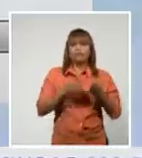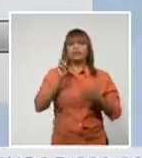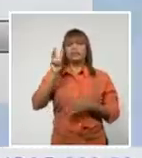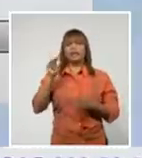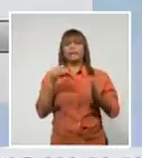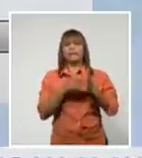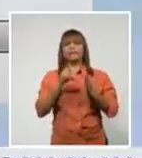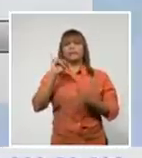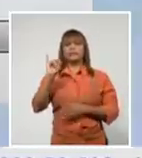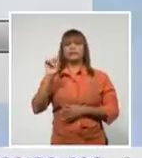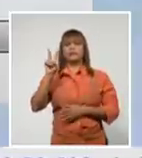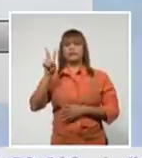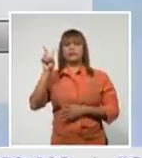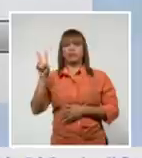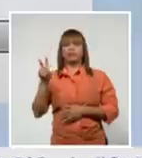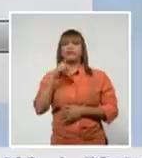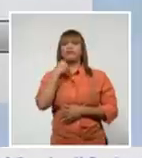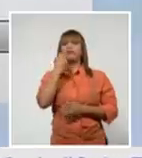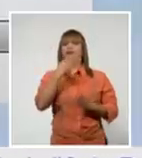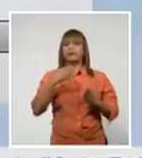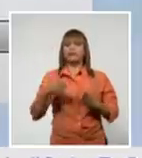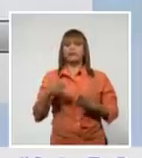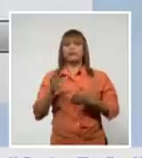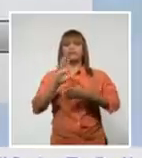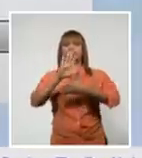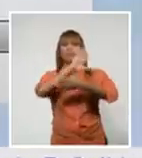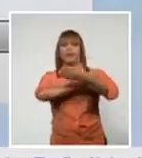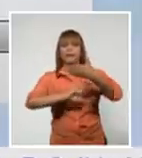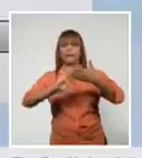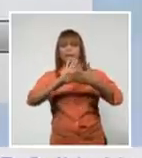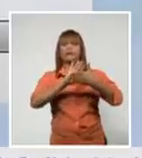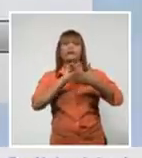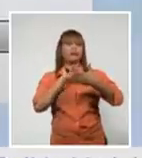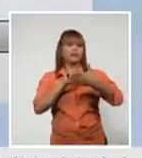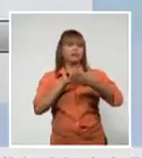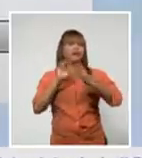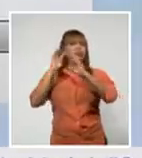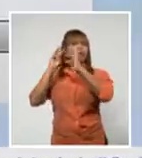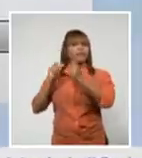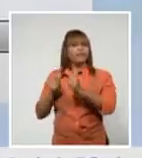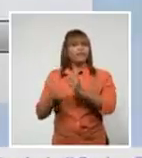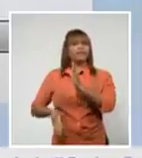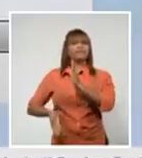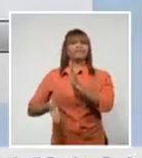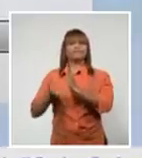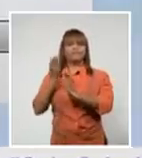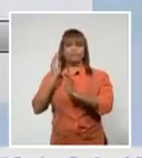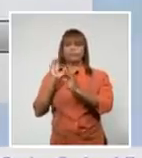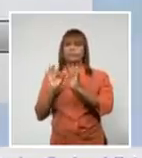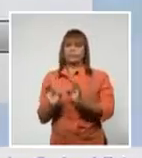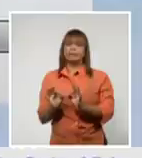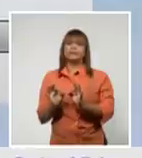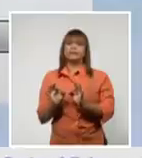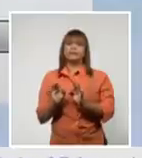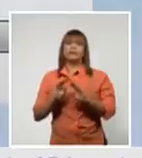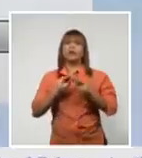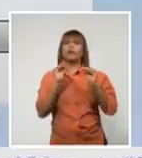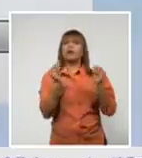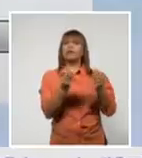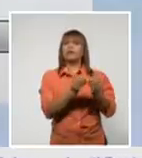3.322 fallecieron en nuestra región, una cifra también muy elevada, y eso hace un acumulado